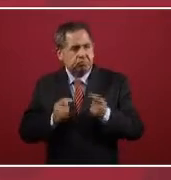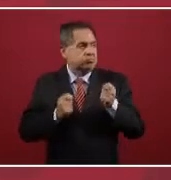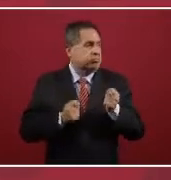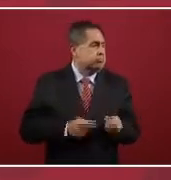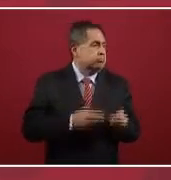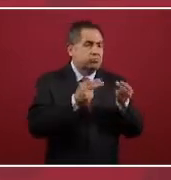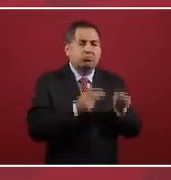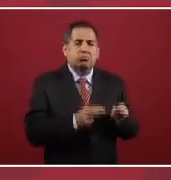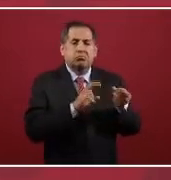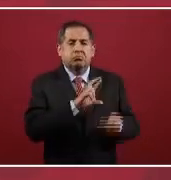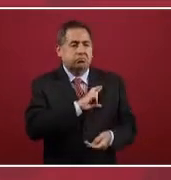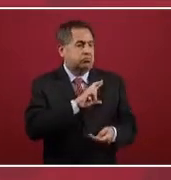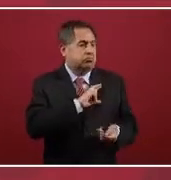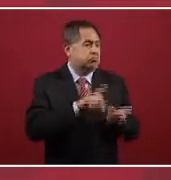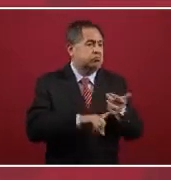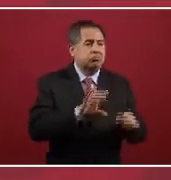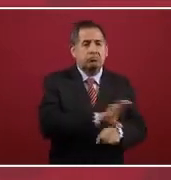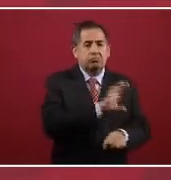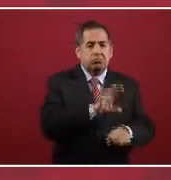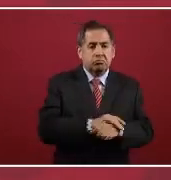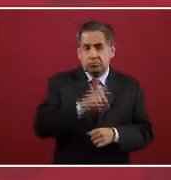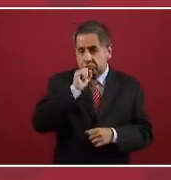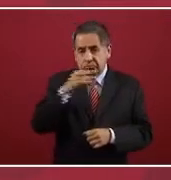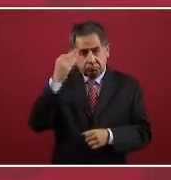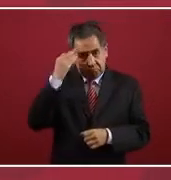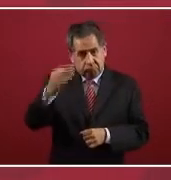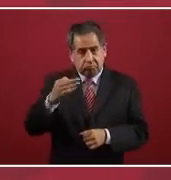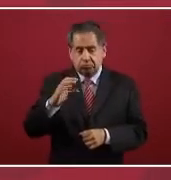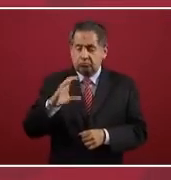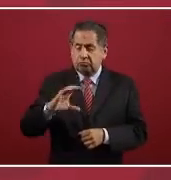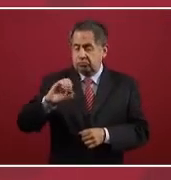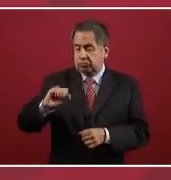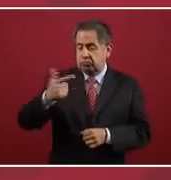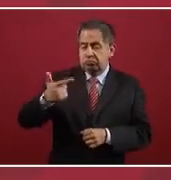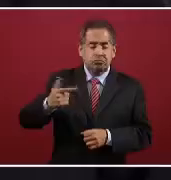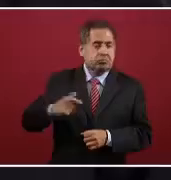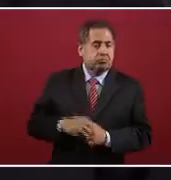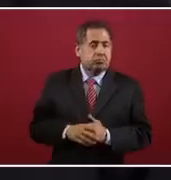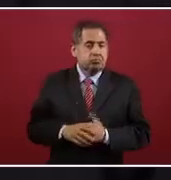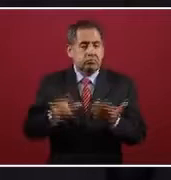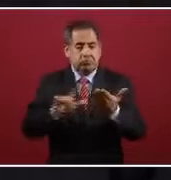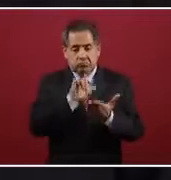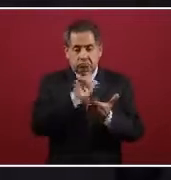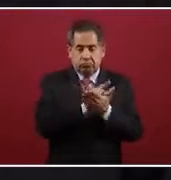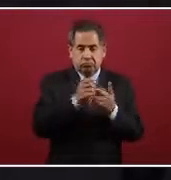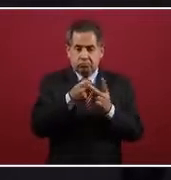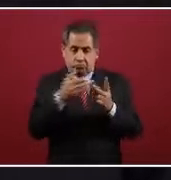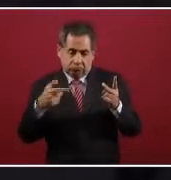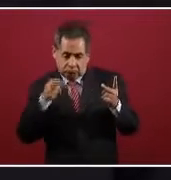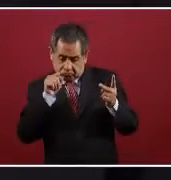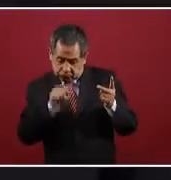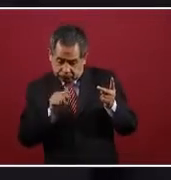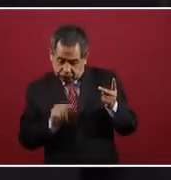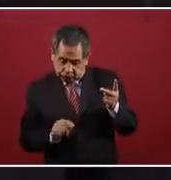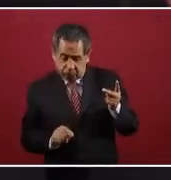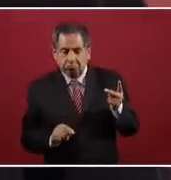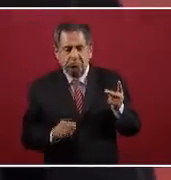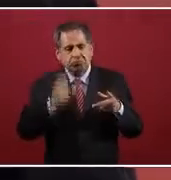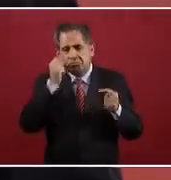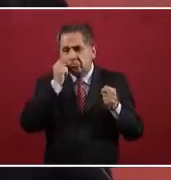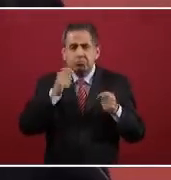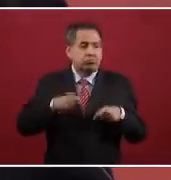Esto durante el gobierno de Salinas, aprovechándose de una ley secundaria, y empezaron a